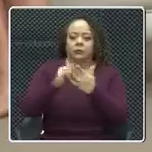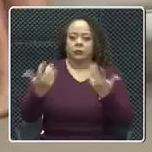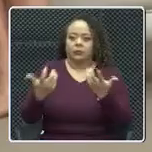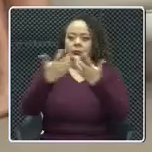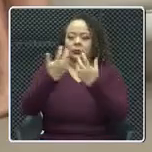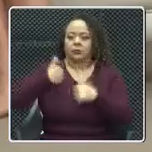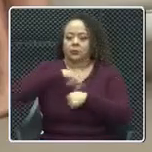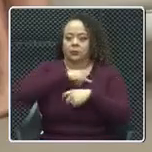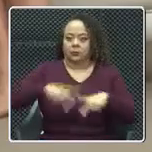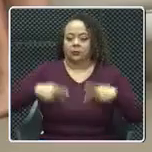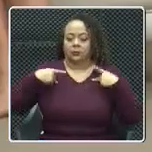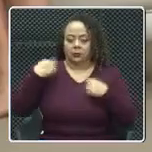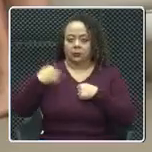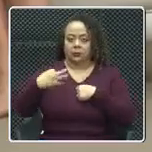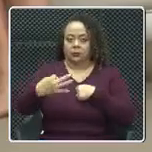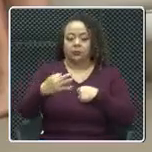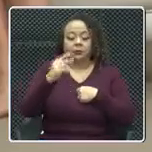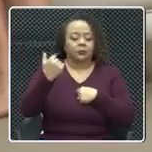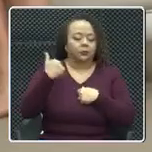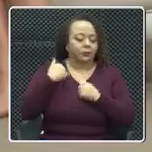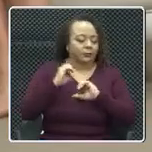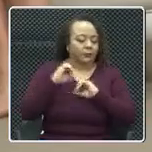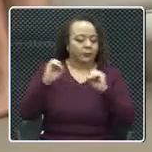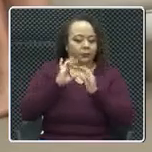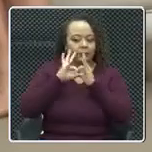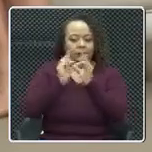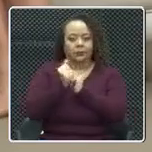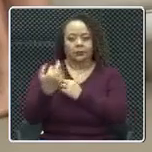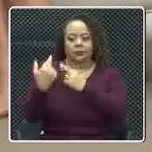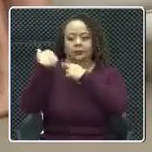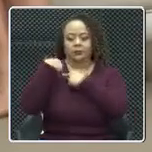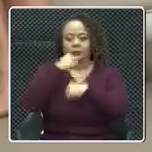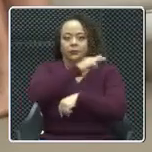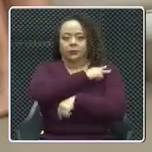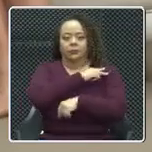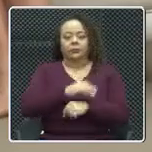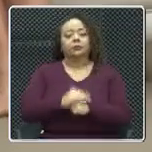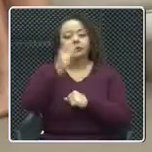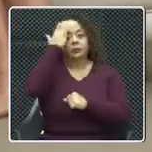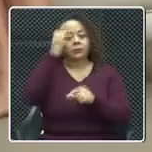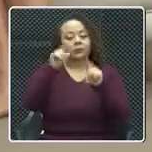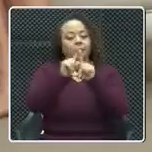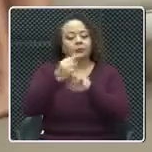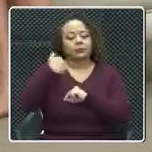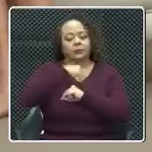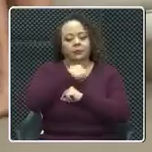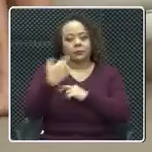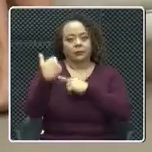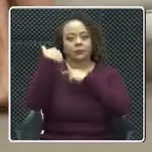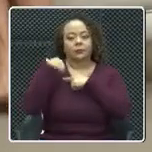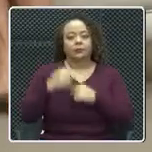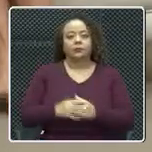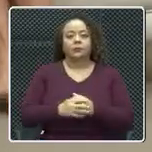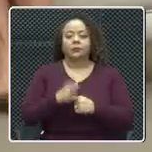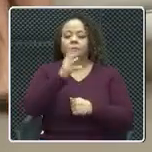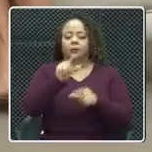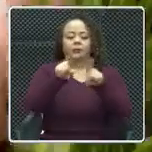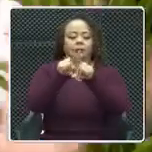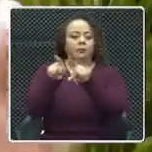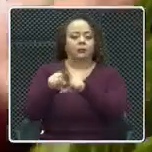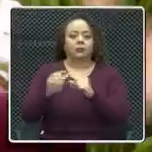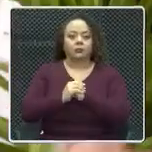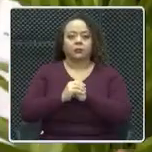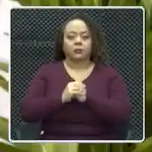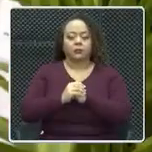en nuestra vida cotidiana, que no tiene nada que ver con una responsabilidad del patrono, porque también es nuestra responsabilidad, y tampoco, pues,